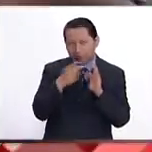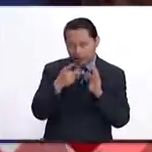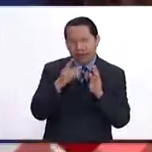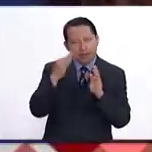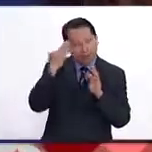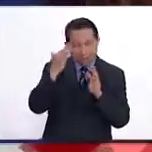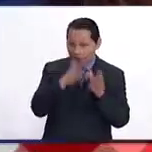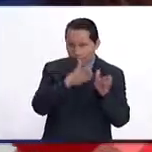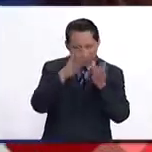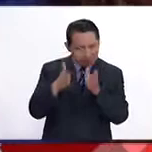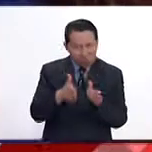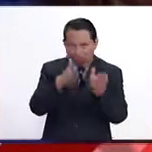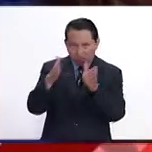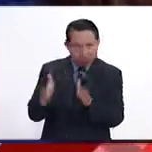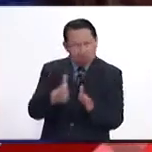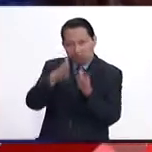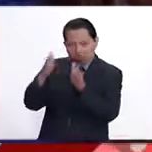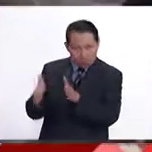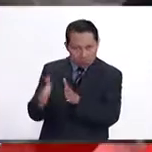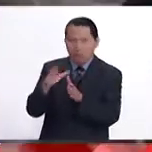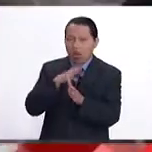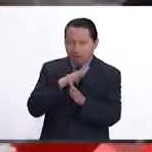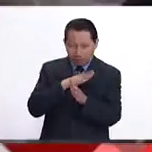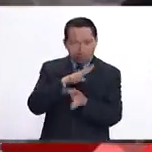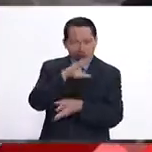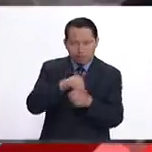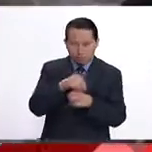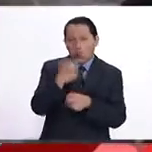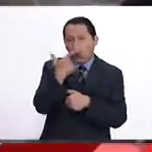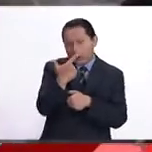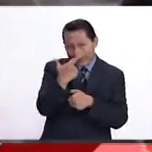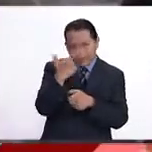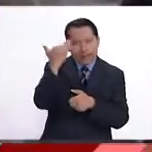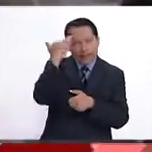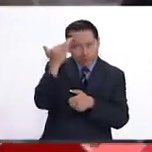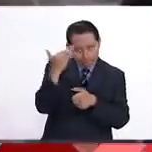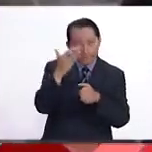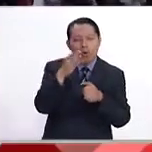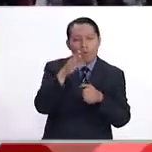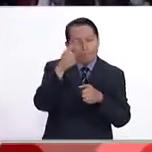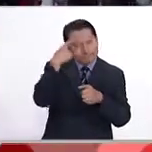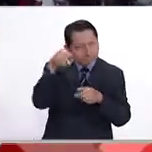periódicamente y con la idea, sí, efectivamente, de que sea una negociación